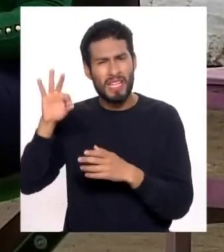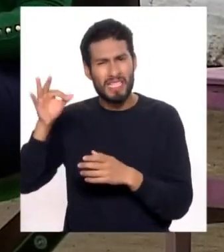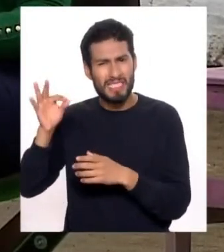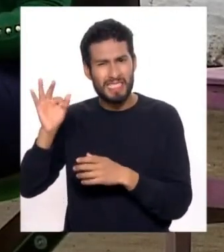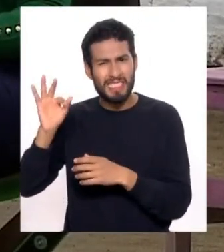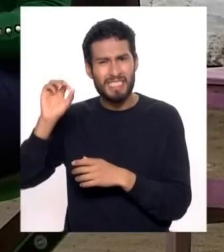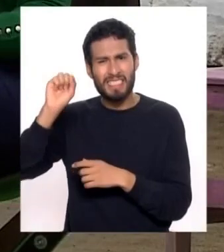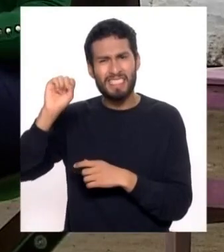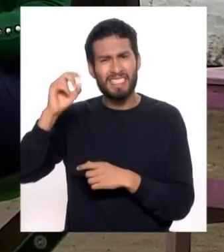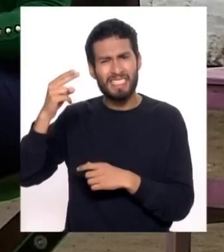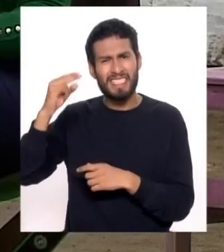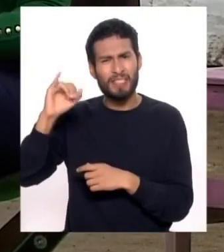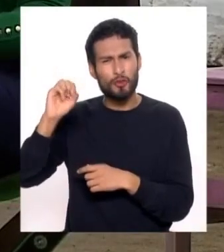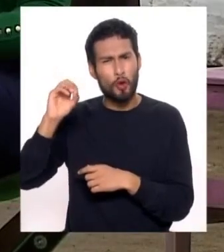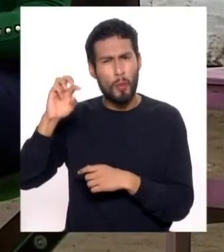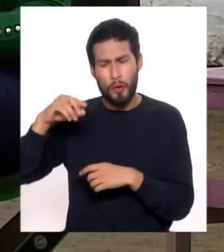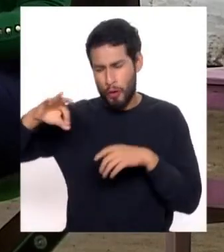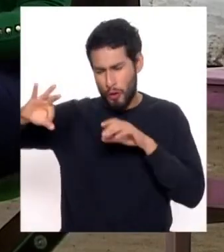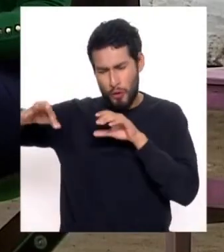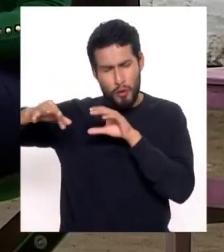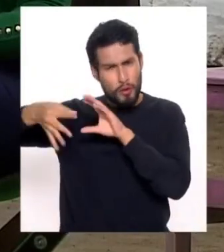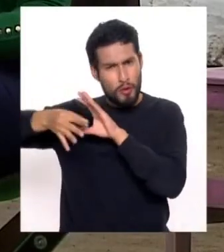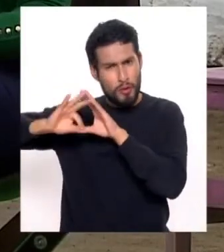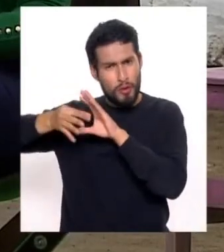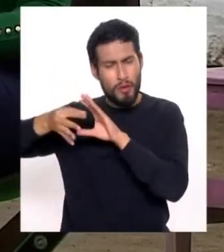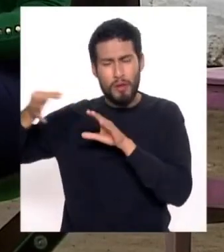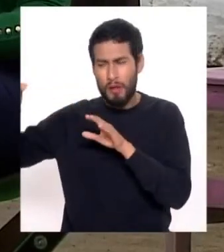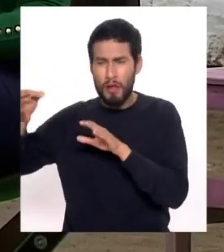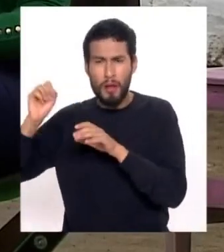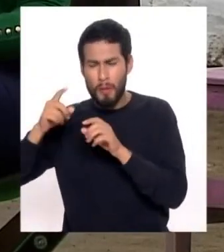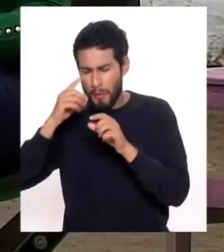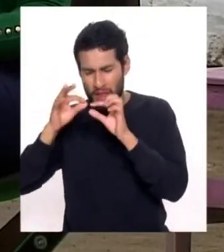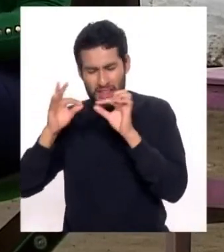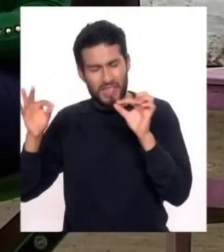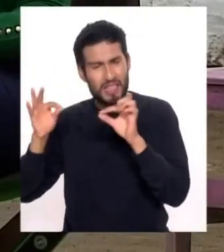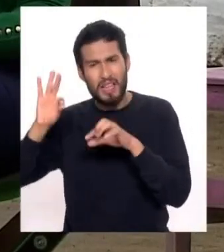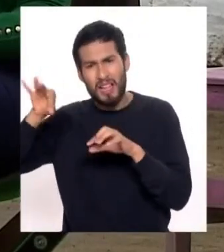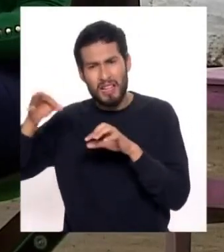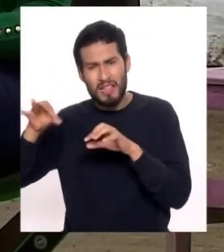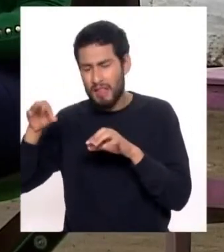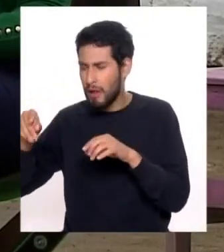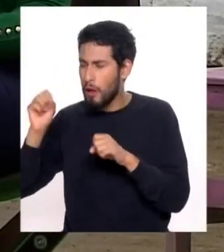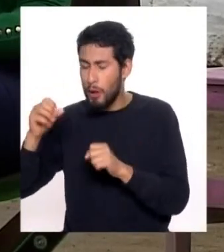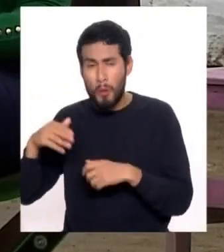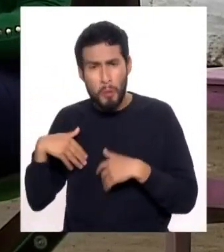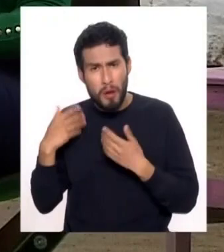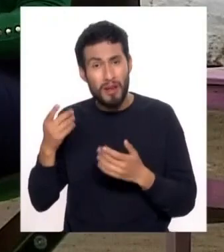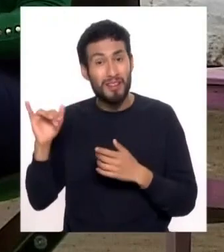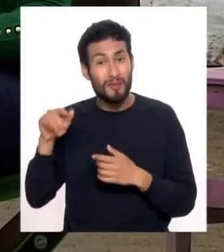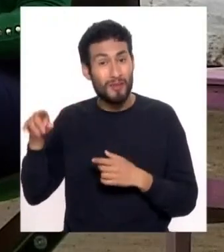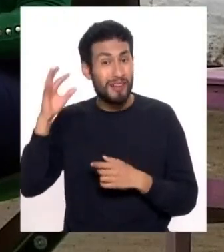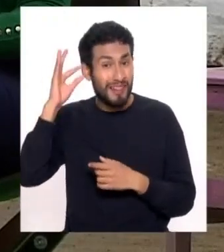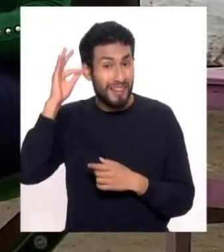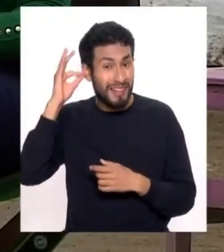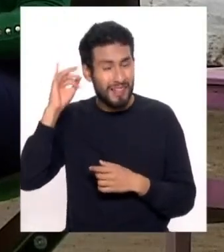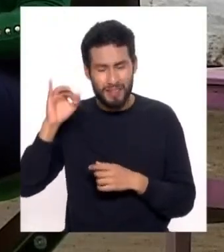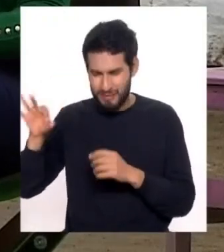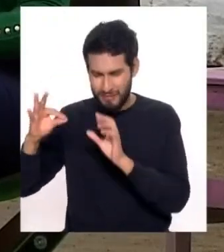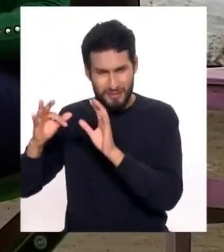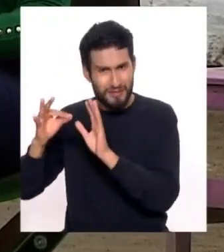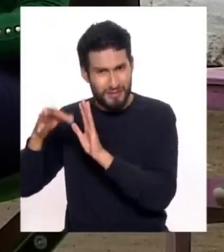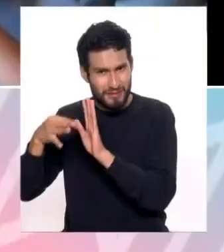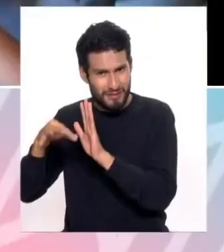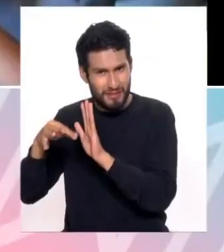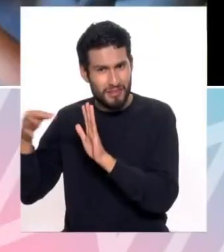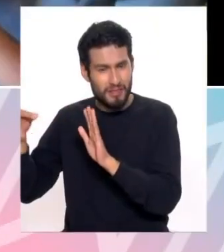que de pronto pueda hacerse ella misma la extracción y tratar de pesquisar el tipo de virus que de pronto puede estar presente.